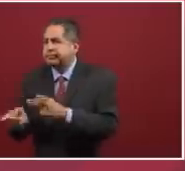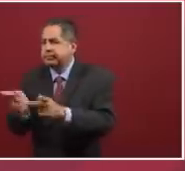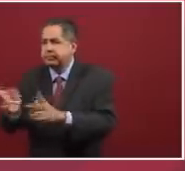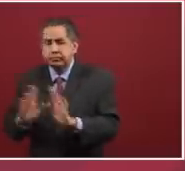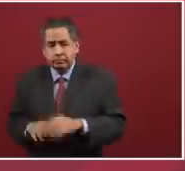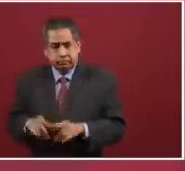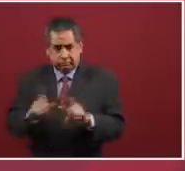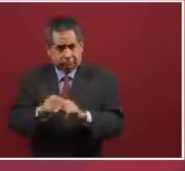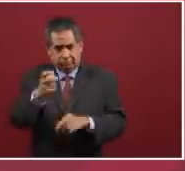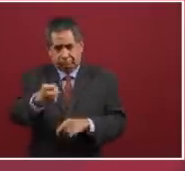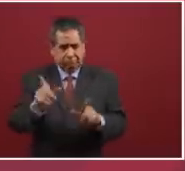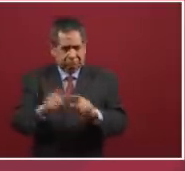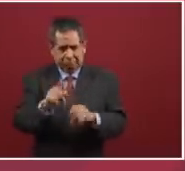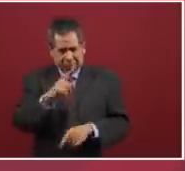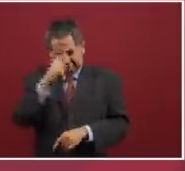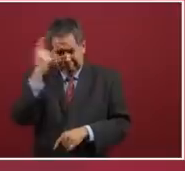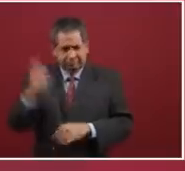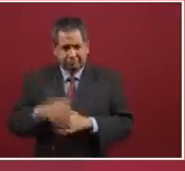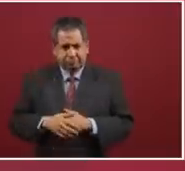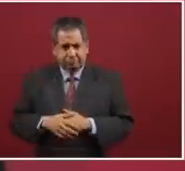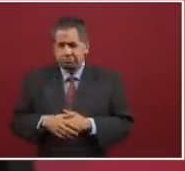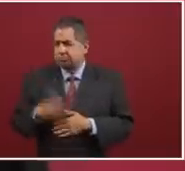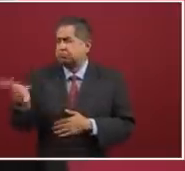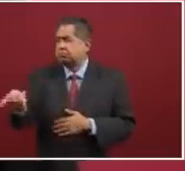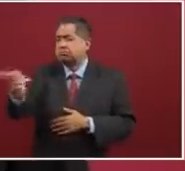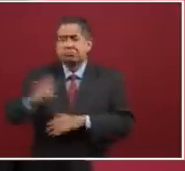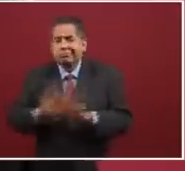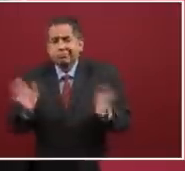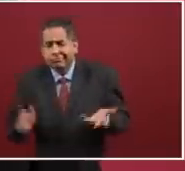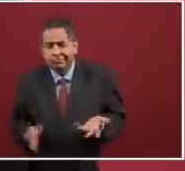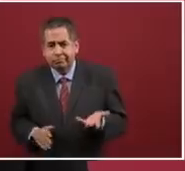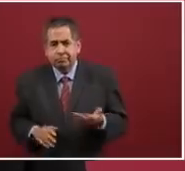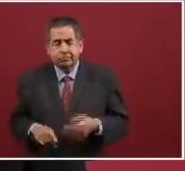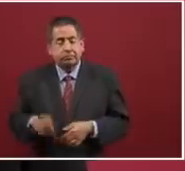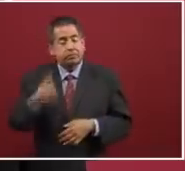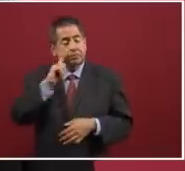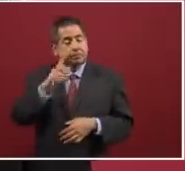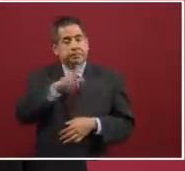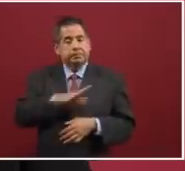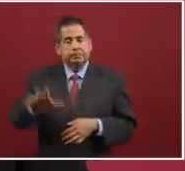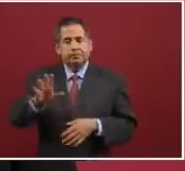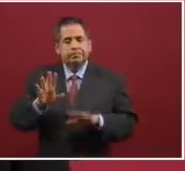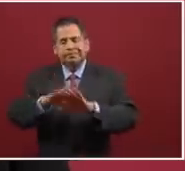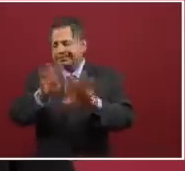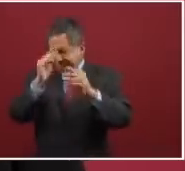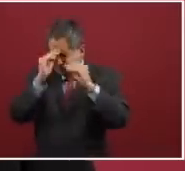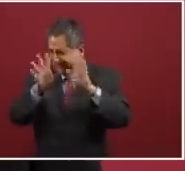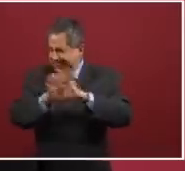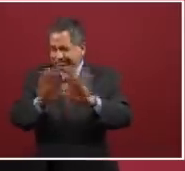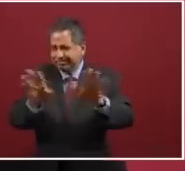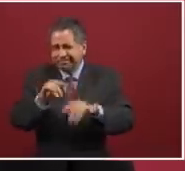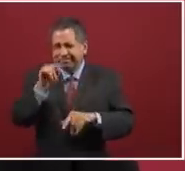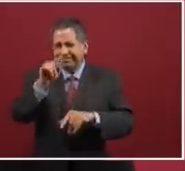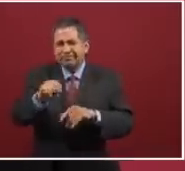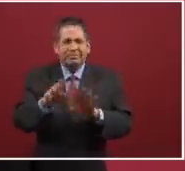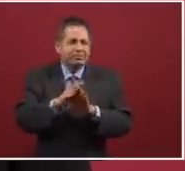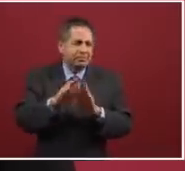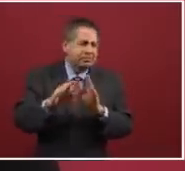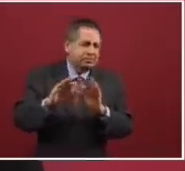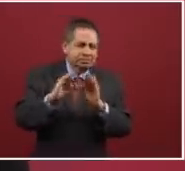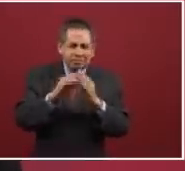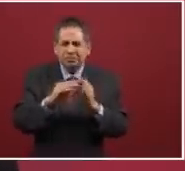¿Así? ¿Tan sencillo? Entonces, pero lo impresionante, olvídense de la